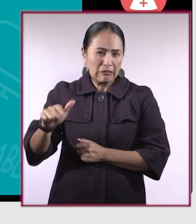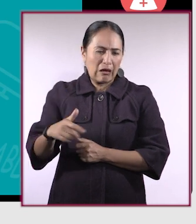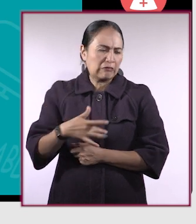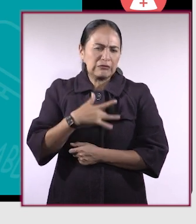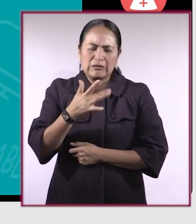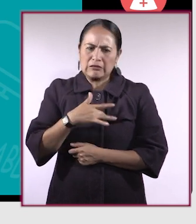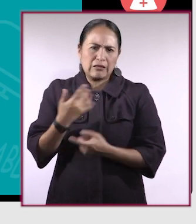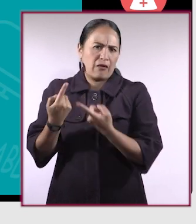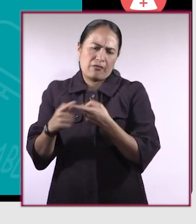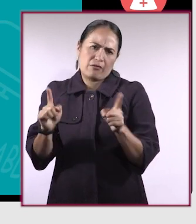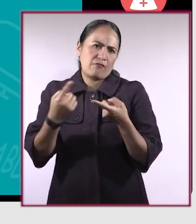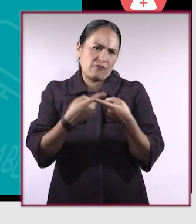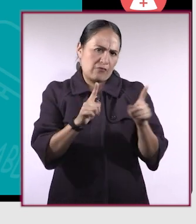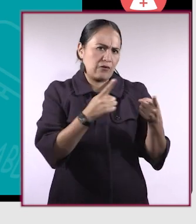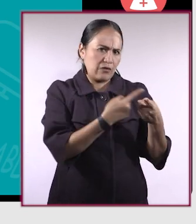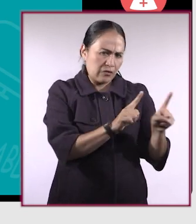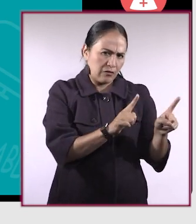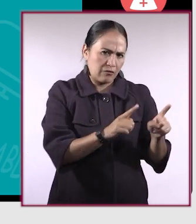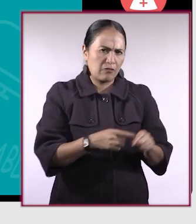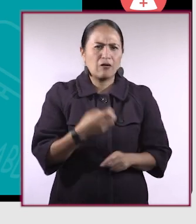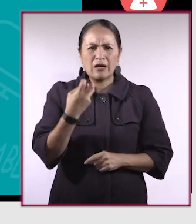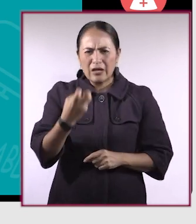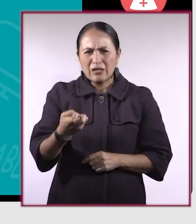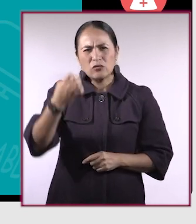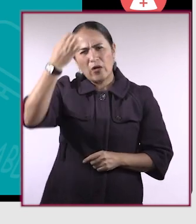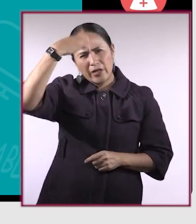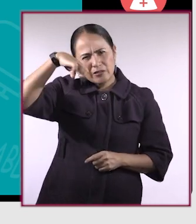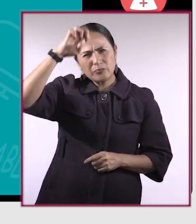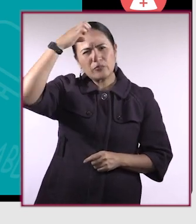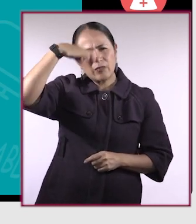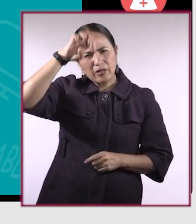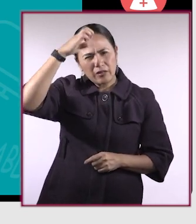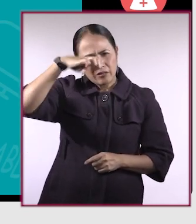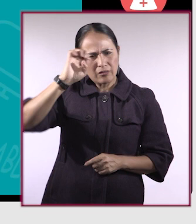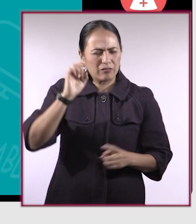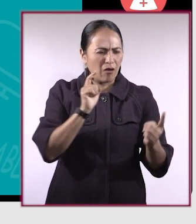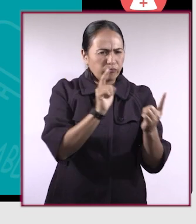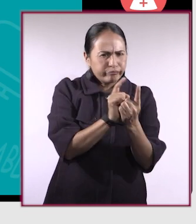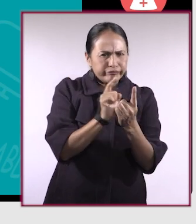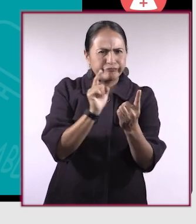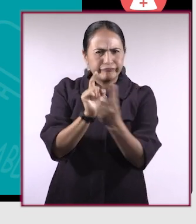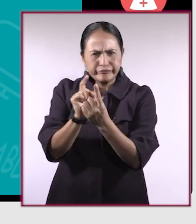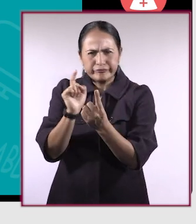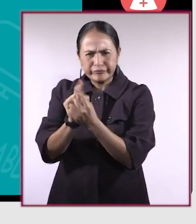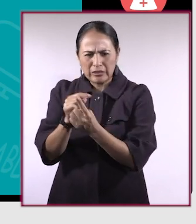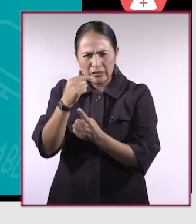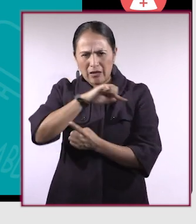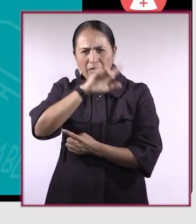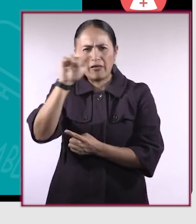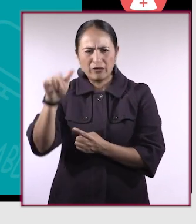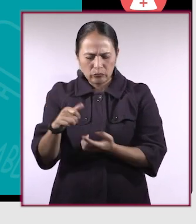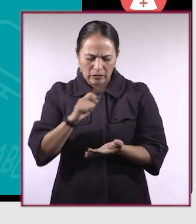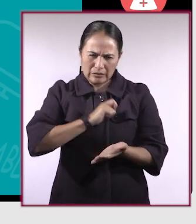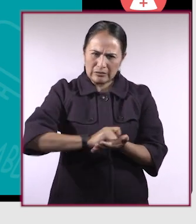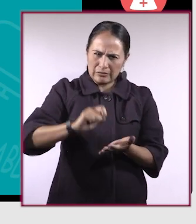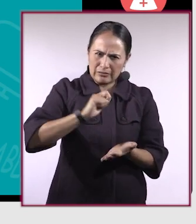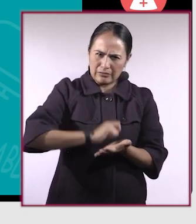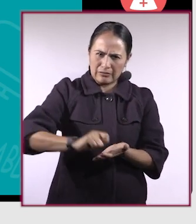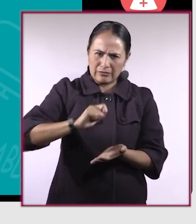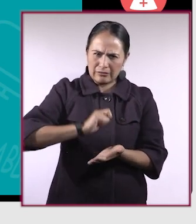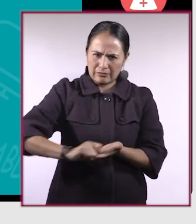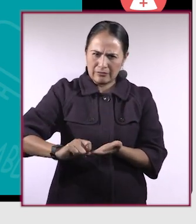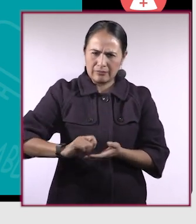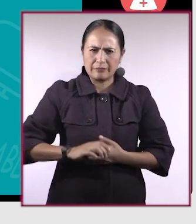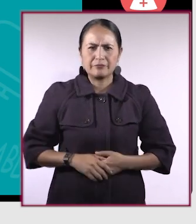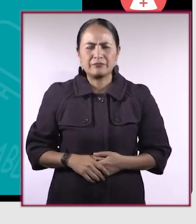nahua, será diferente, ¿no? Entonces, yo creo que esa es la experiencia sobre la que tendrá que